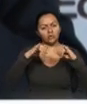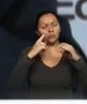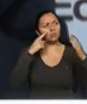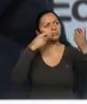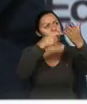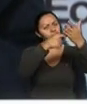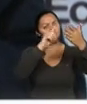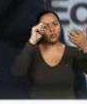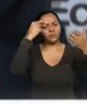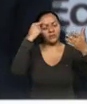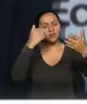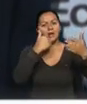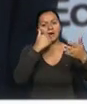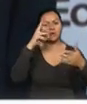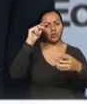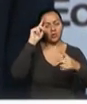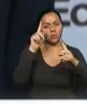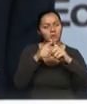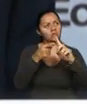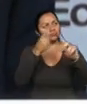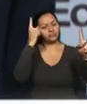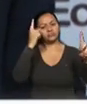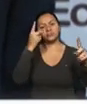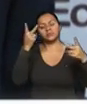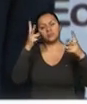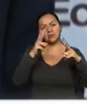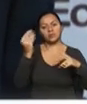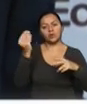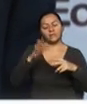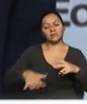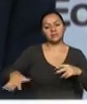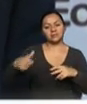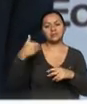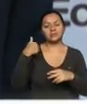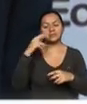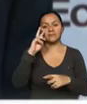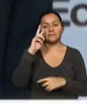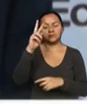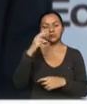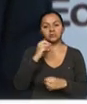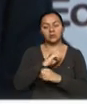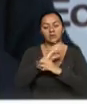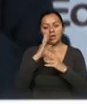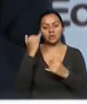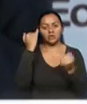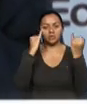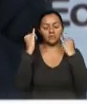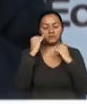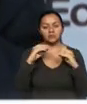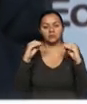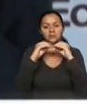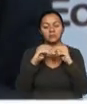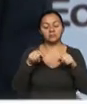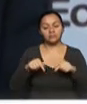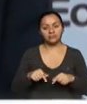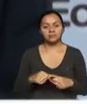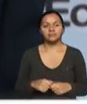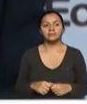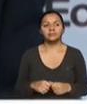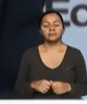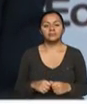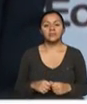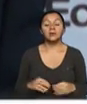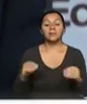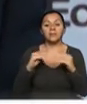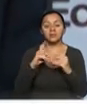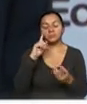los modelos de desarrollo y por tanto corresponde ahora a los jóvenes el tener soluciones innovadoras respecto a todo esto, ser agentes